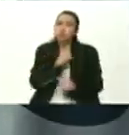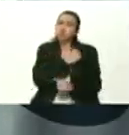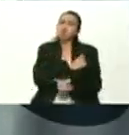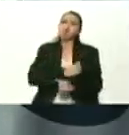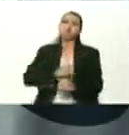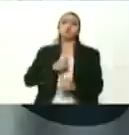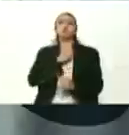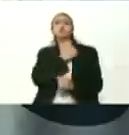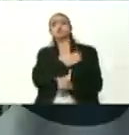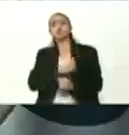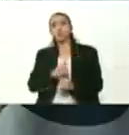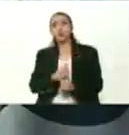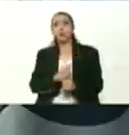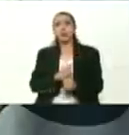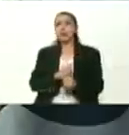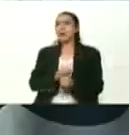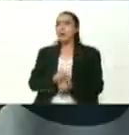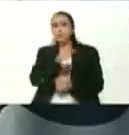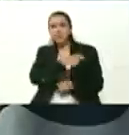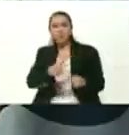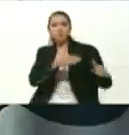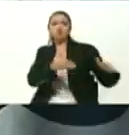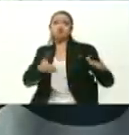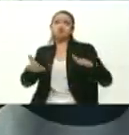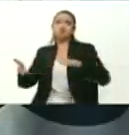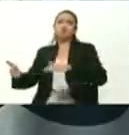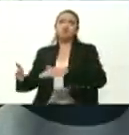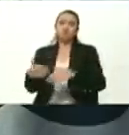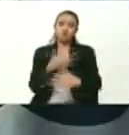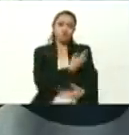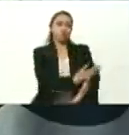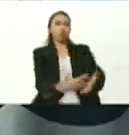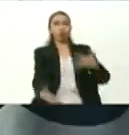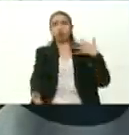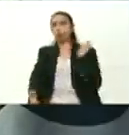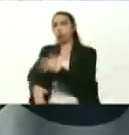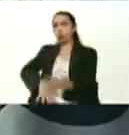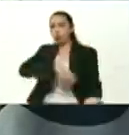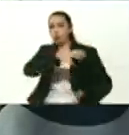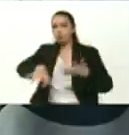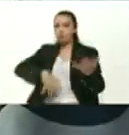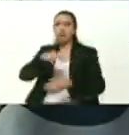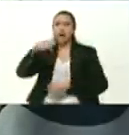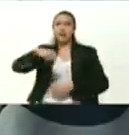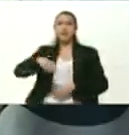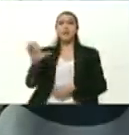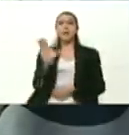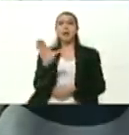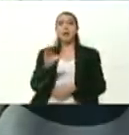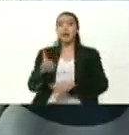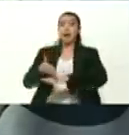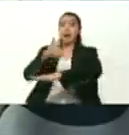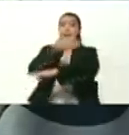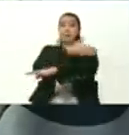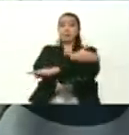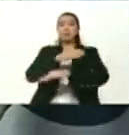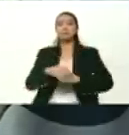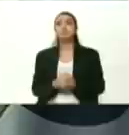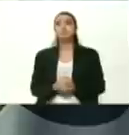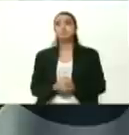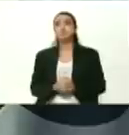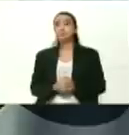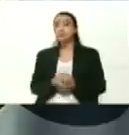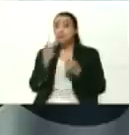lamentablemente, el reguero de sangre que bañó nuestra ciudad capital. Lo triste,